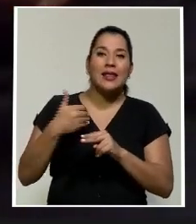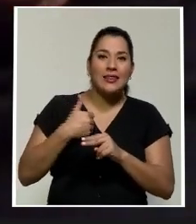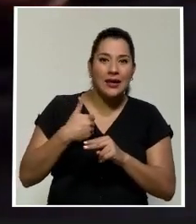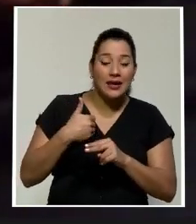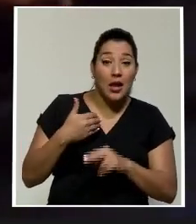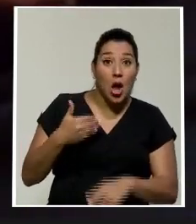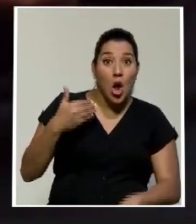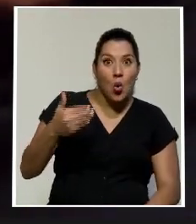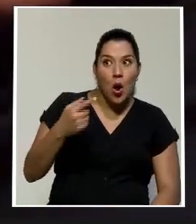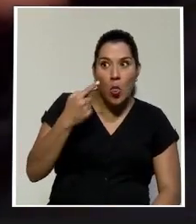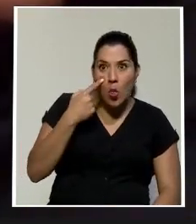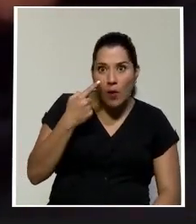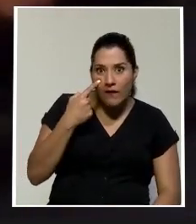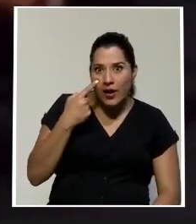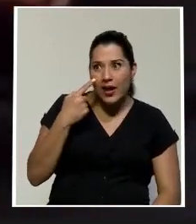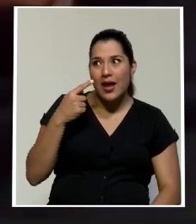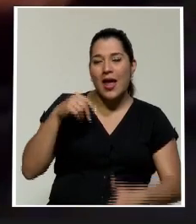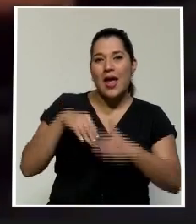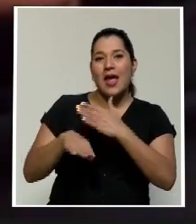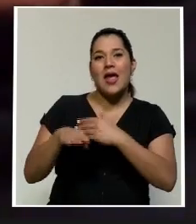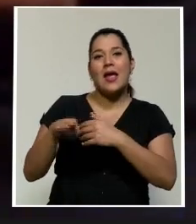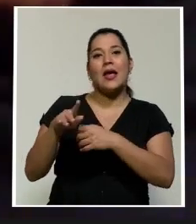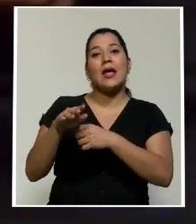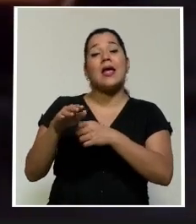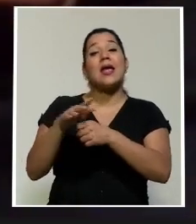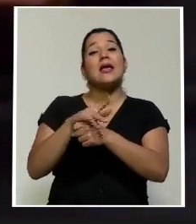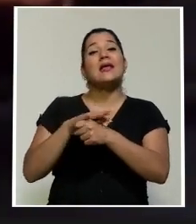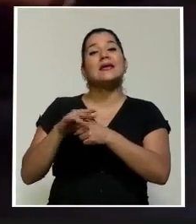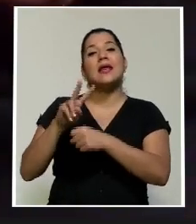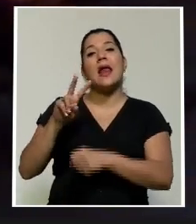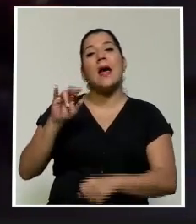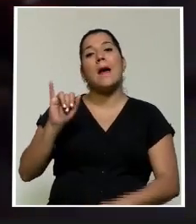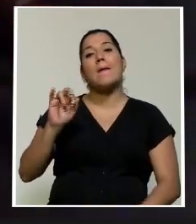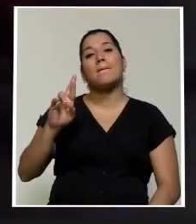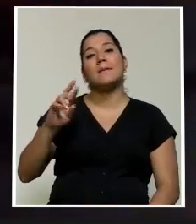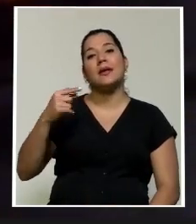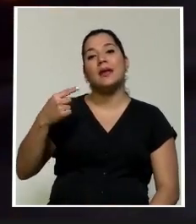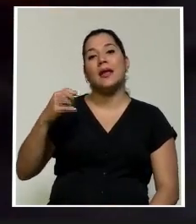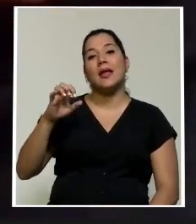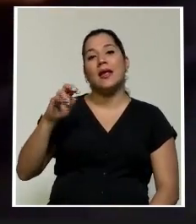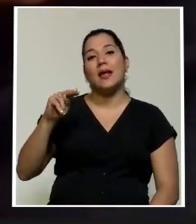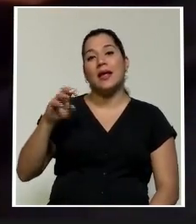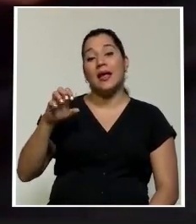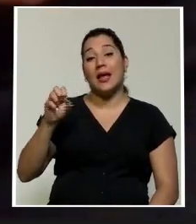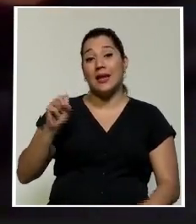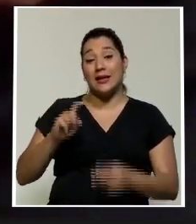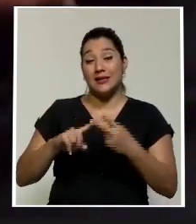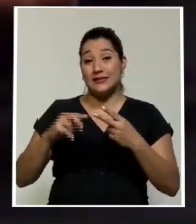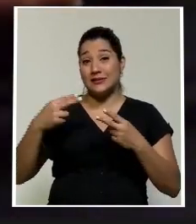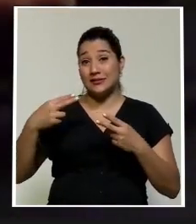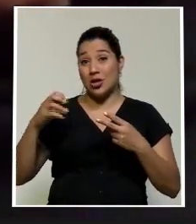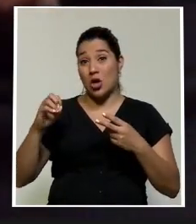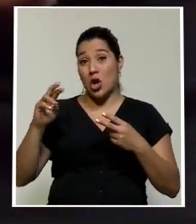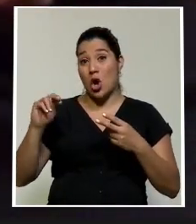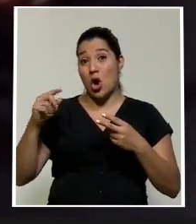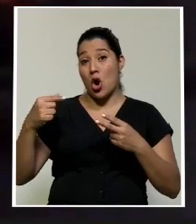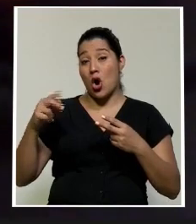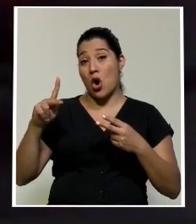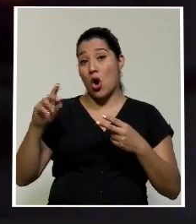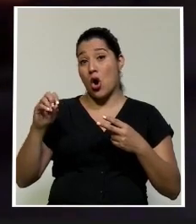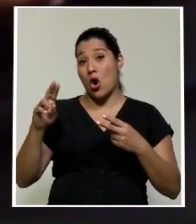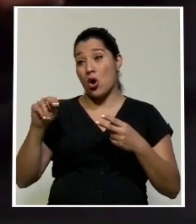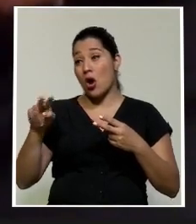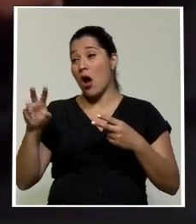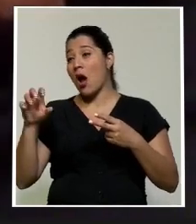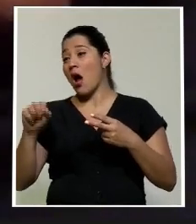encuentra con Islas Vírgenes, Hong Kong, este tipo de lugares, pues ya no sabe, ya no puede investigar nada más porque nadie